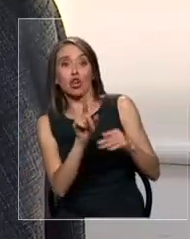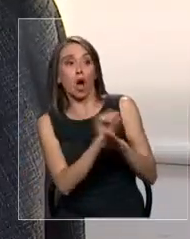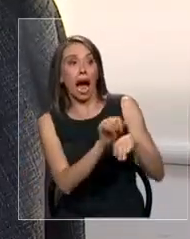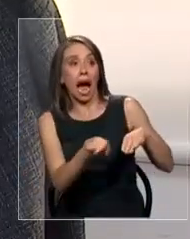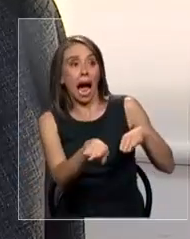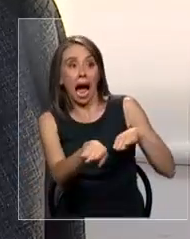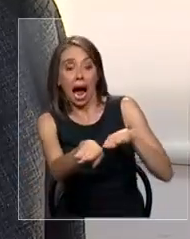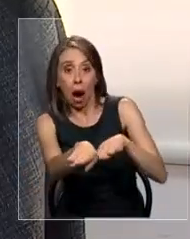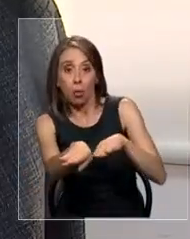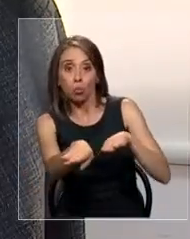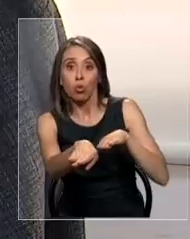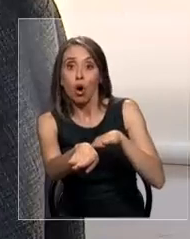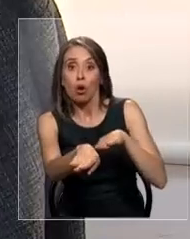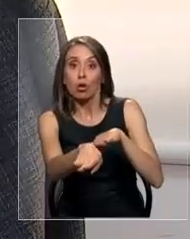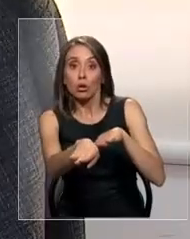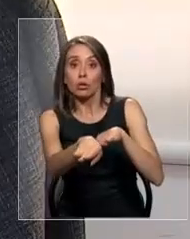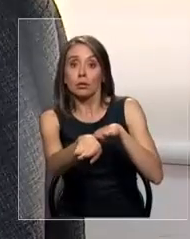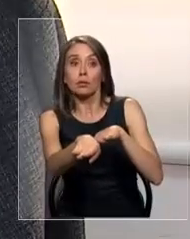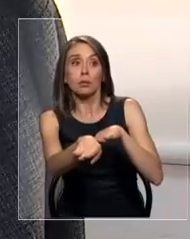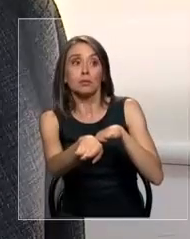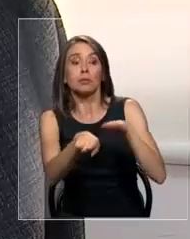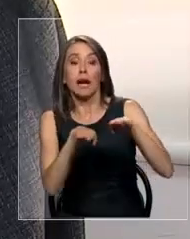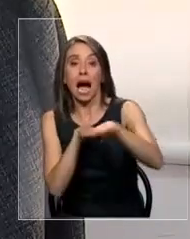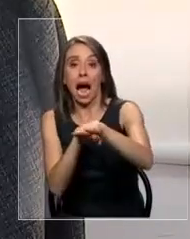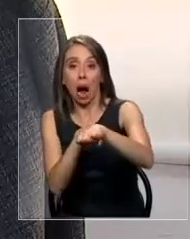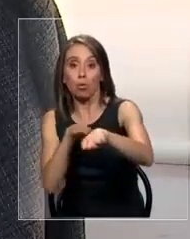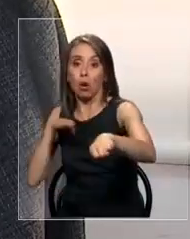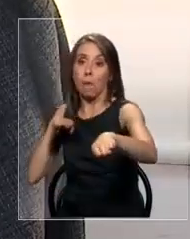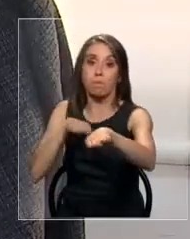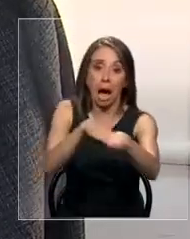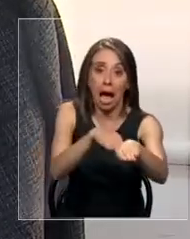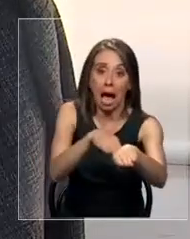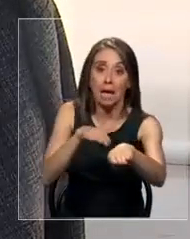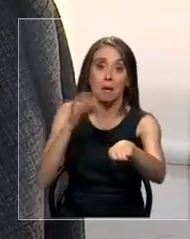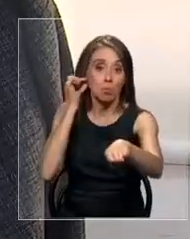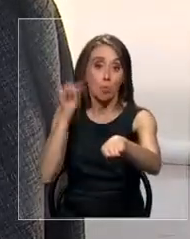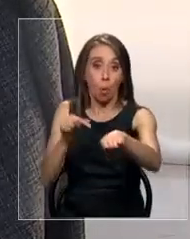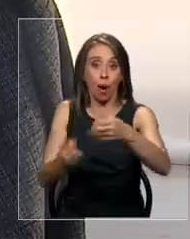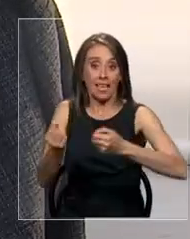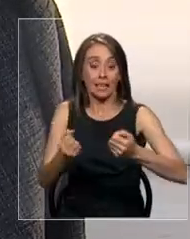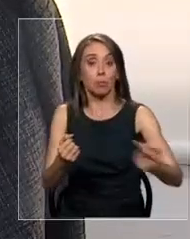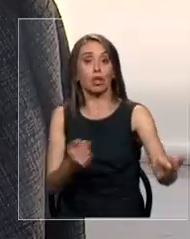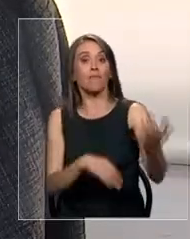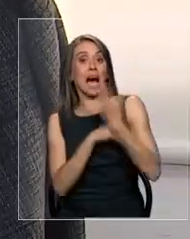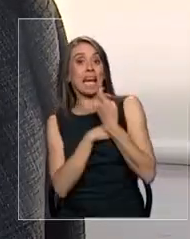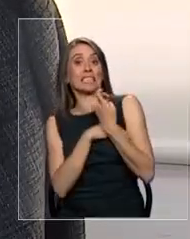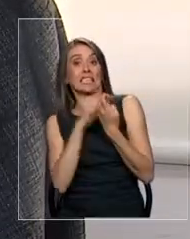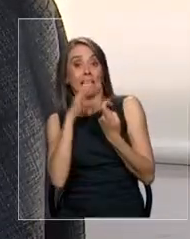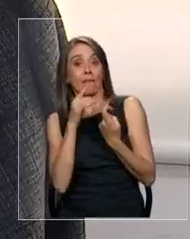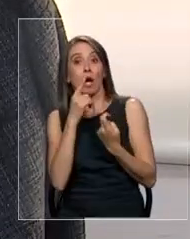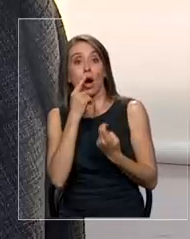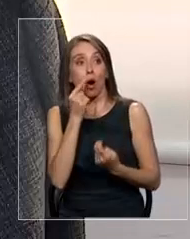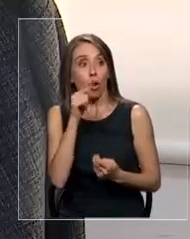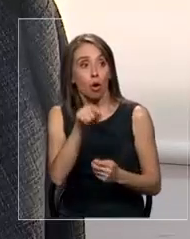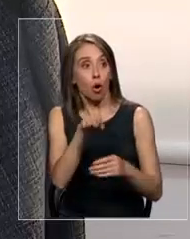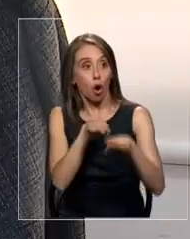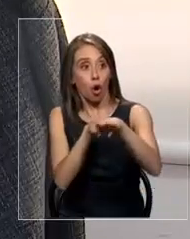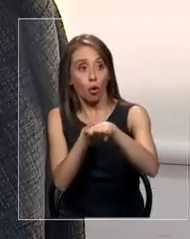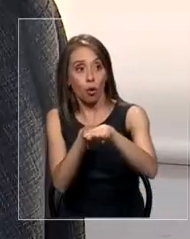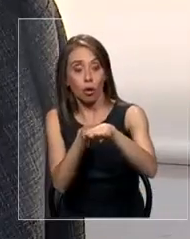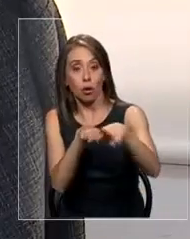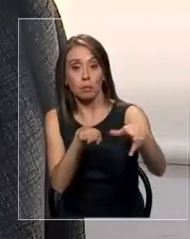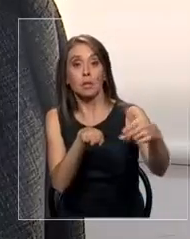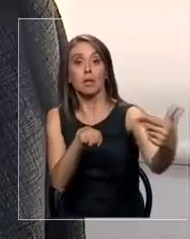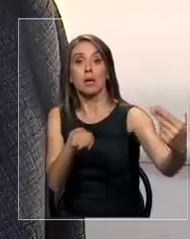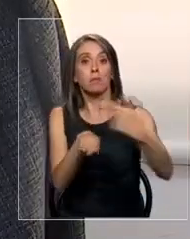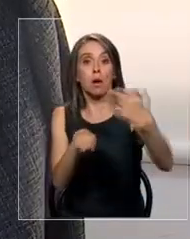estaba obstruyendo el tránsito por la autopista Acceso Sur. A raíz de lo cual uno de los sujetos efectuó